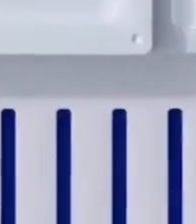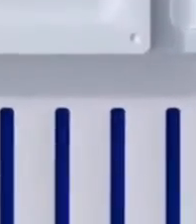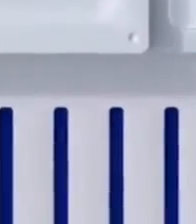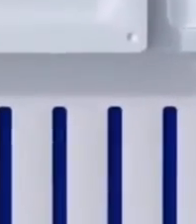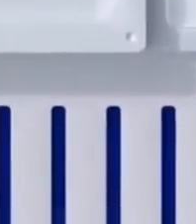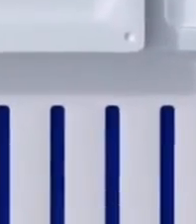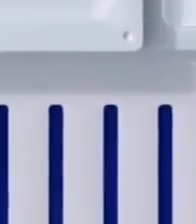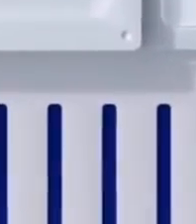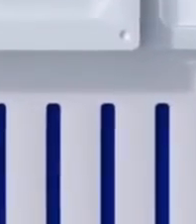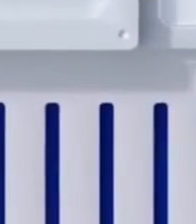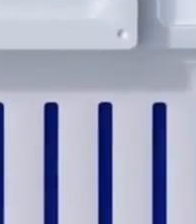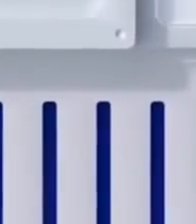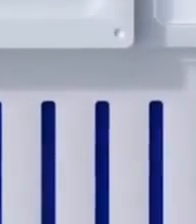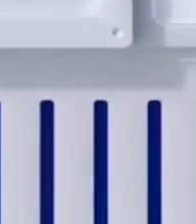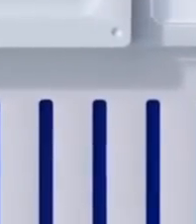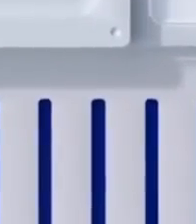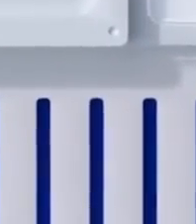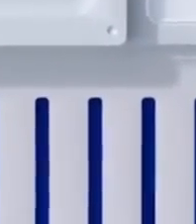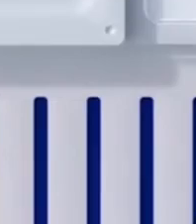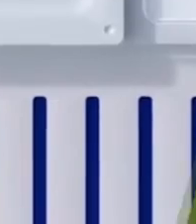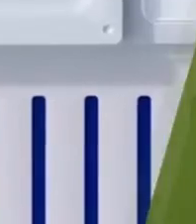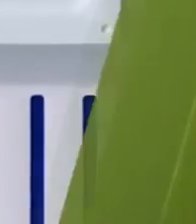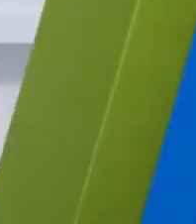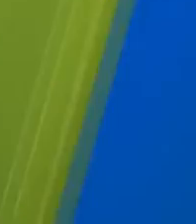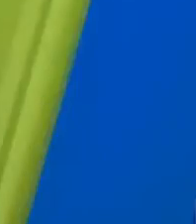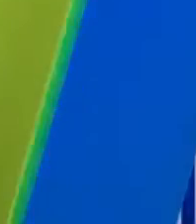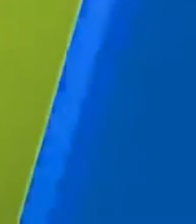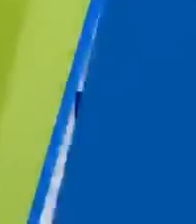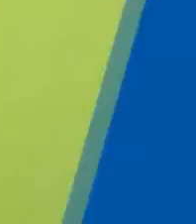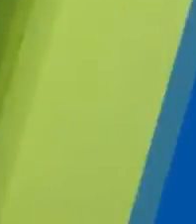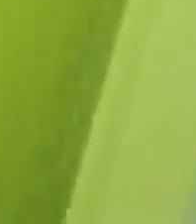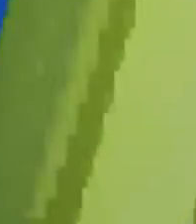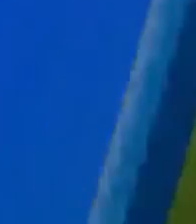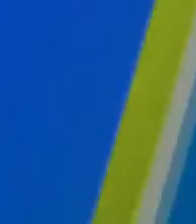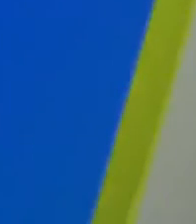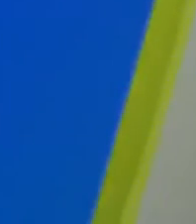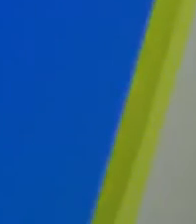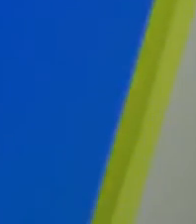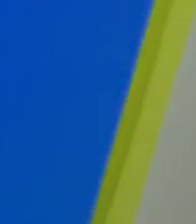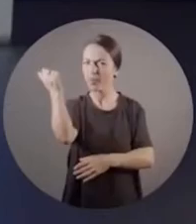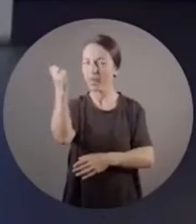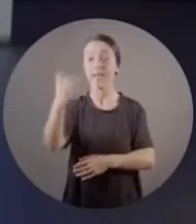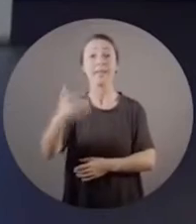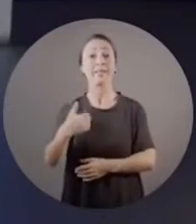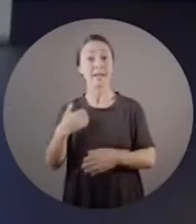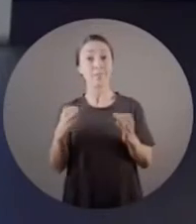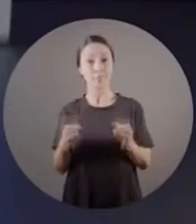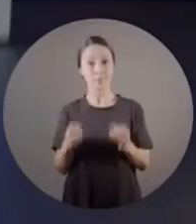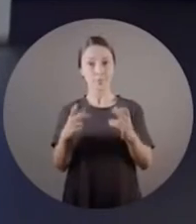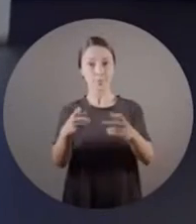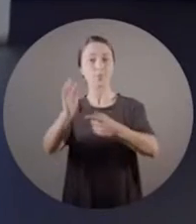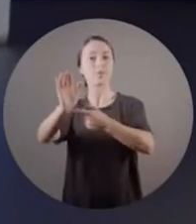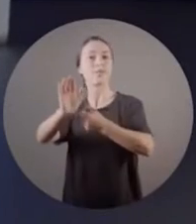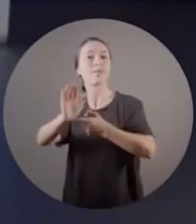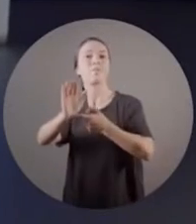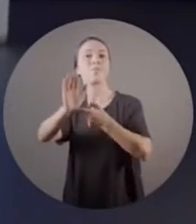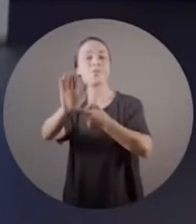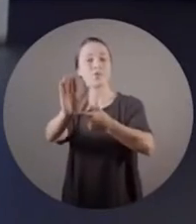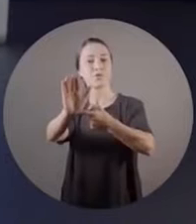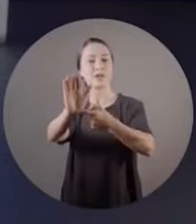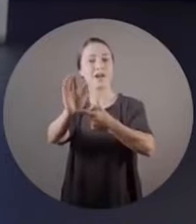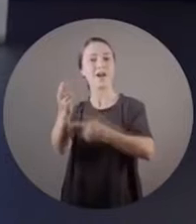ante la crisis sanitaria y económica producto de la pandemia. Tenemos la oportunidad de mostrarles